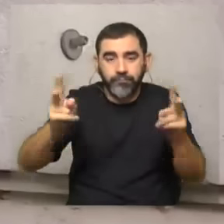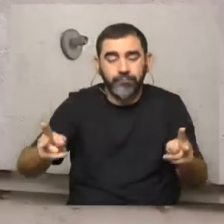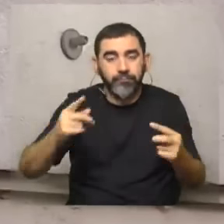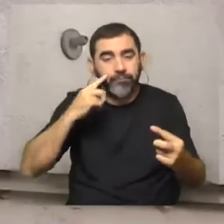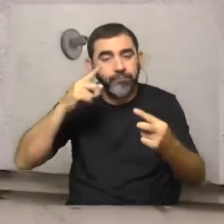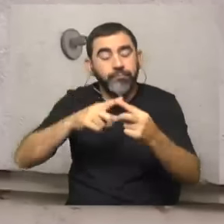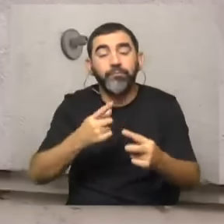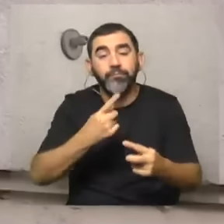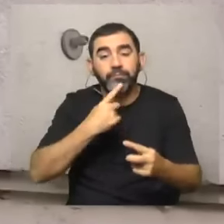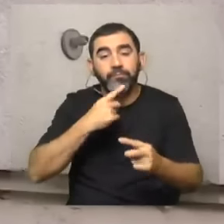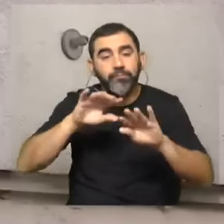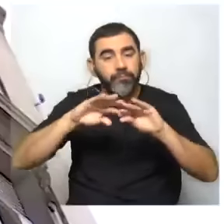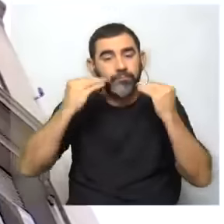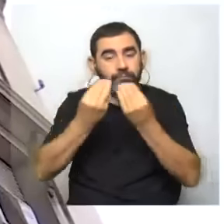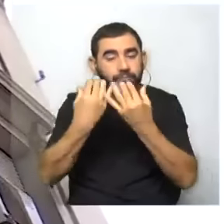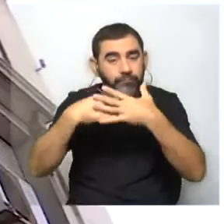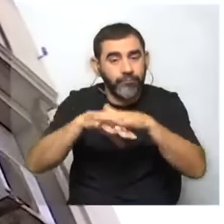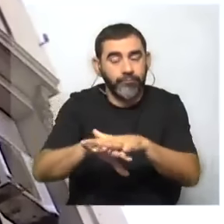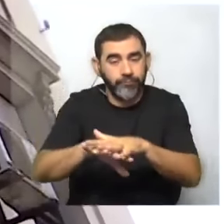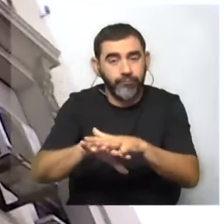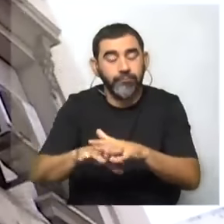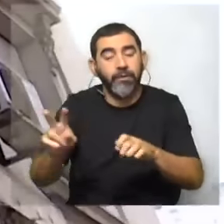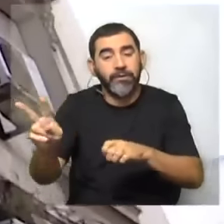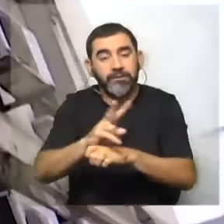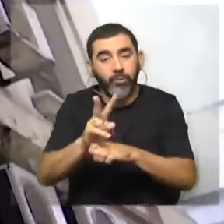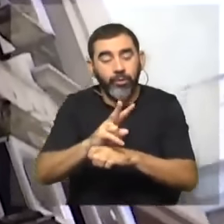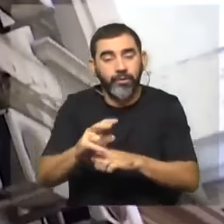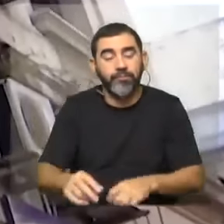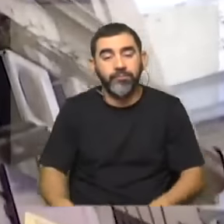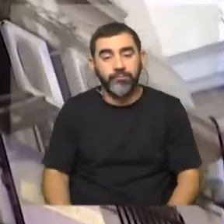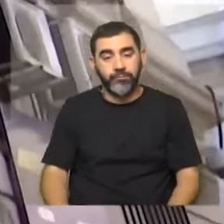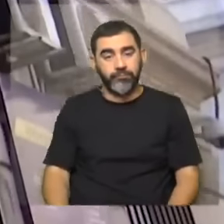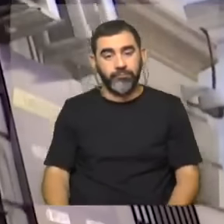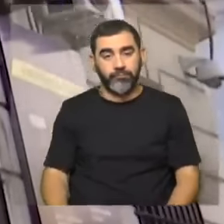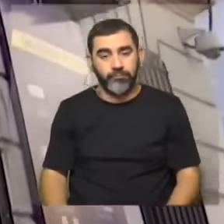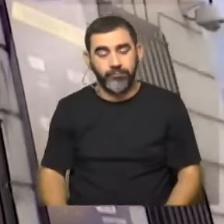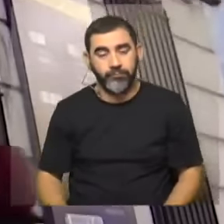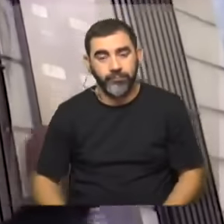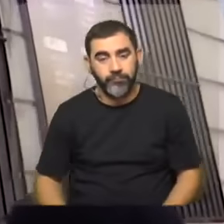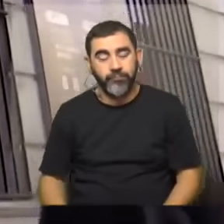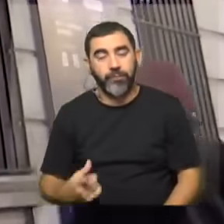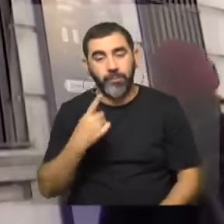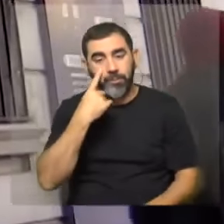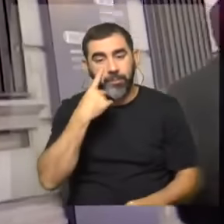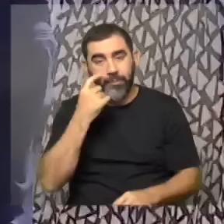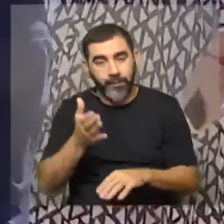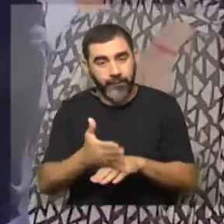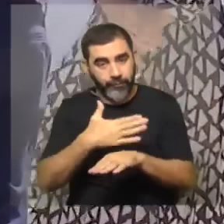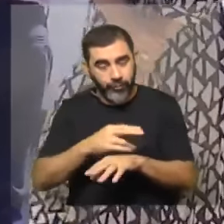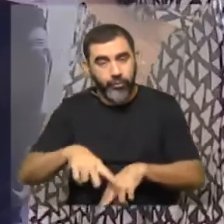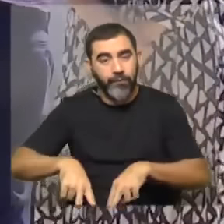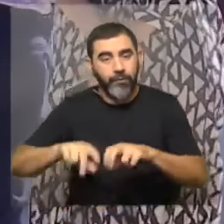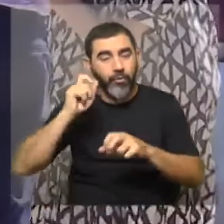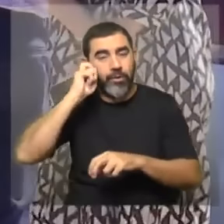una política integral de de seguridad verdad que incluya la prevención la investigación la